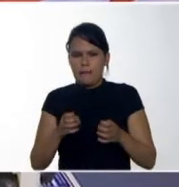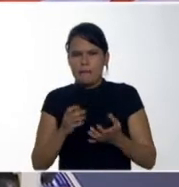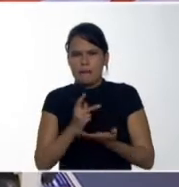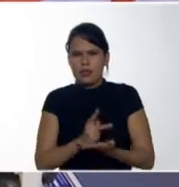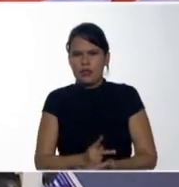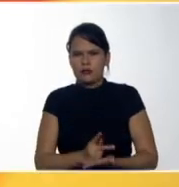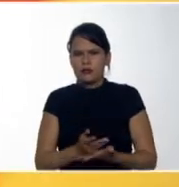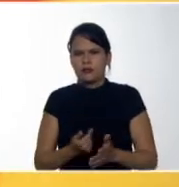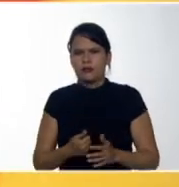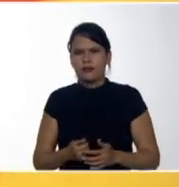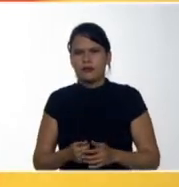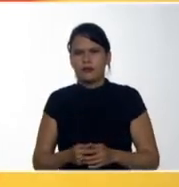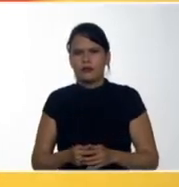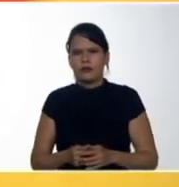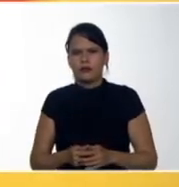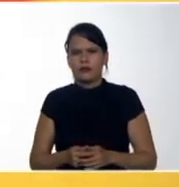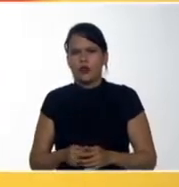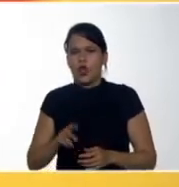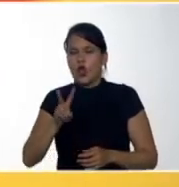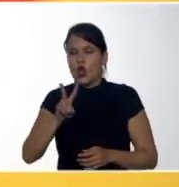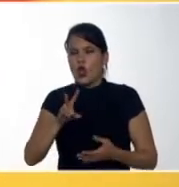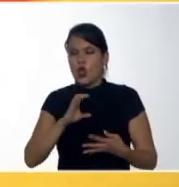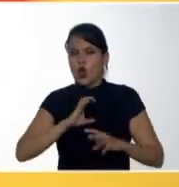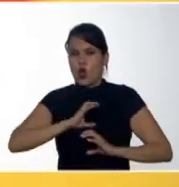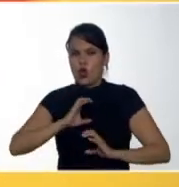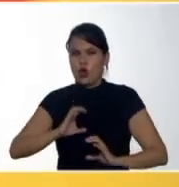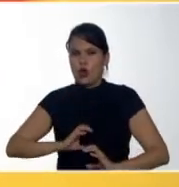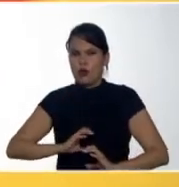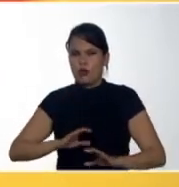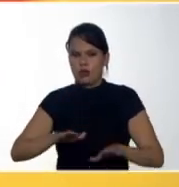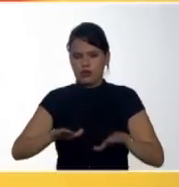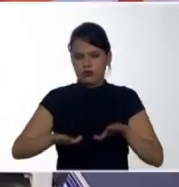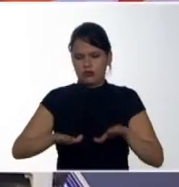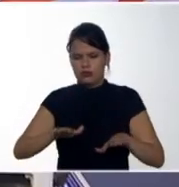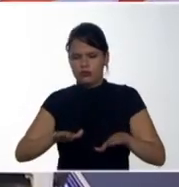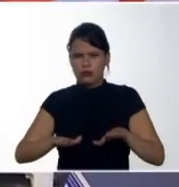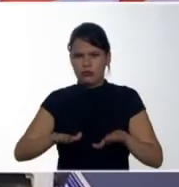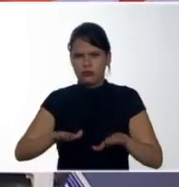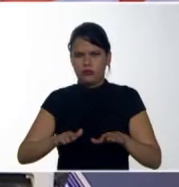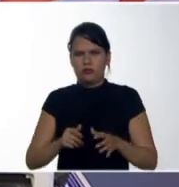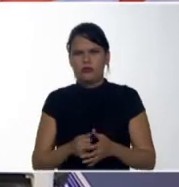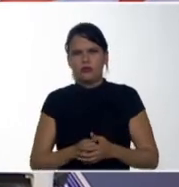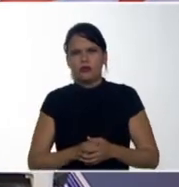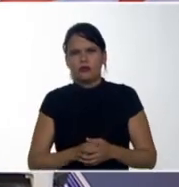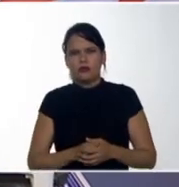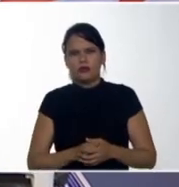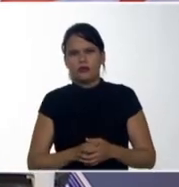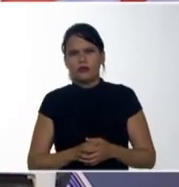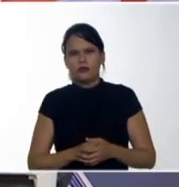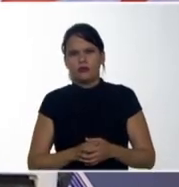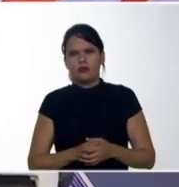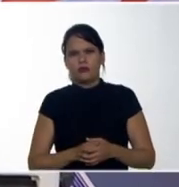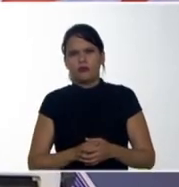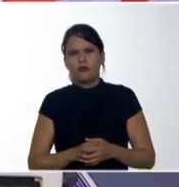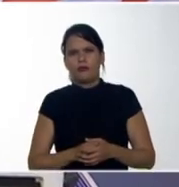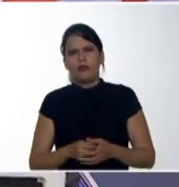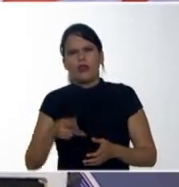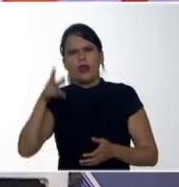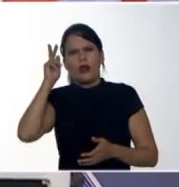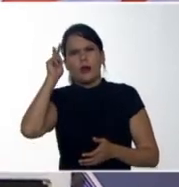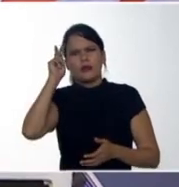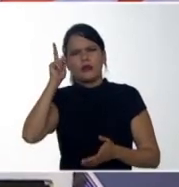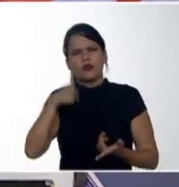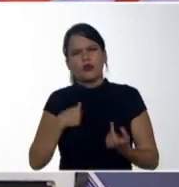observar, es decir, los dos cuerpos están equilibrados, exactamente como debe ser. Ahora, profesor,